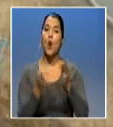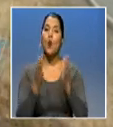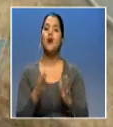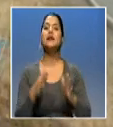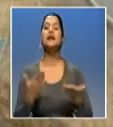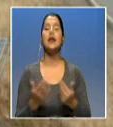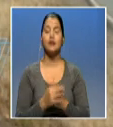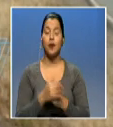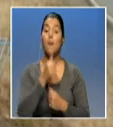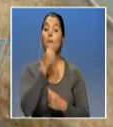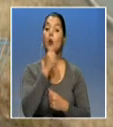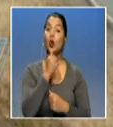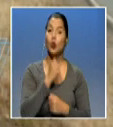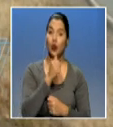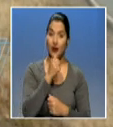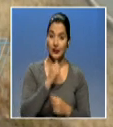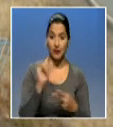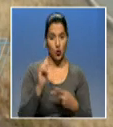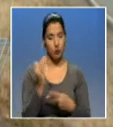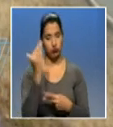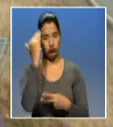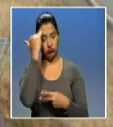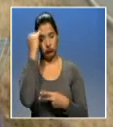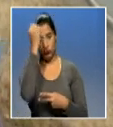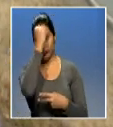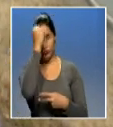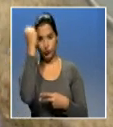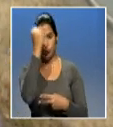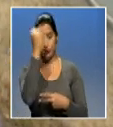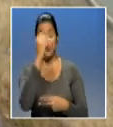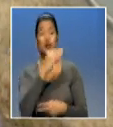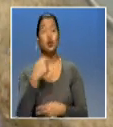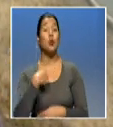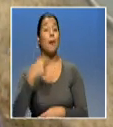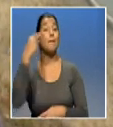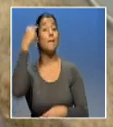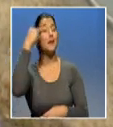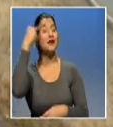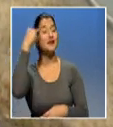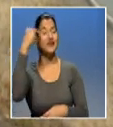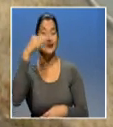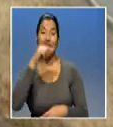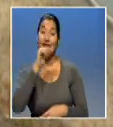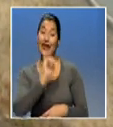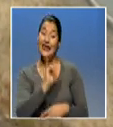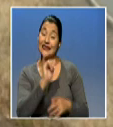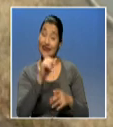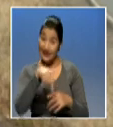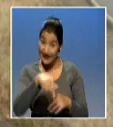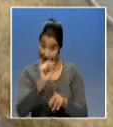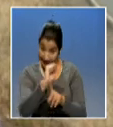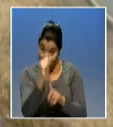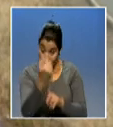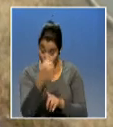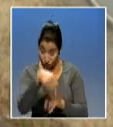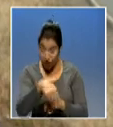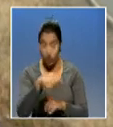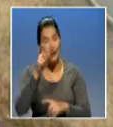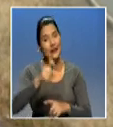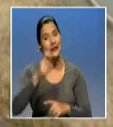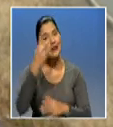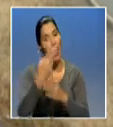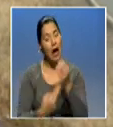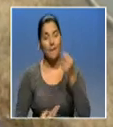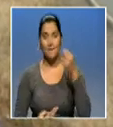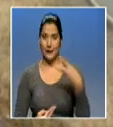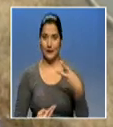prudencia, además de la sapiencia. Y me parece que este es un caso que requiere de ambas. No se puede precipitar